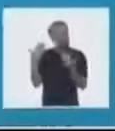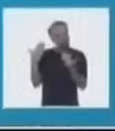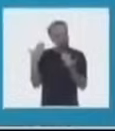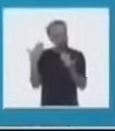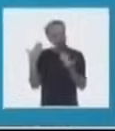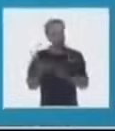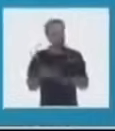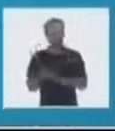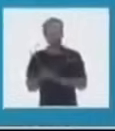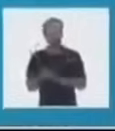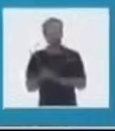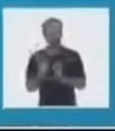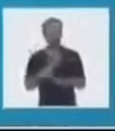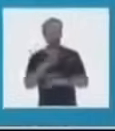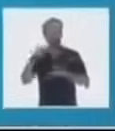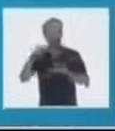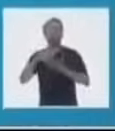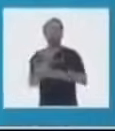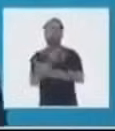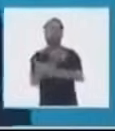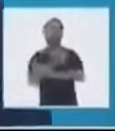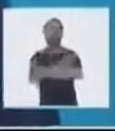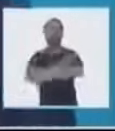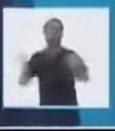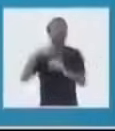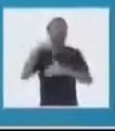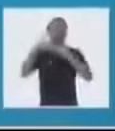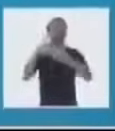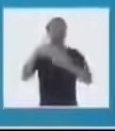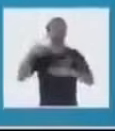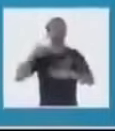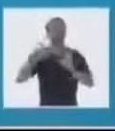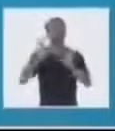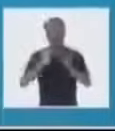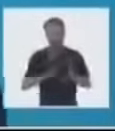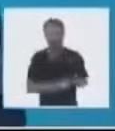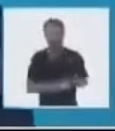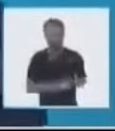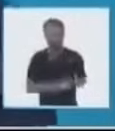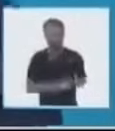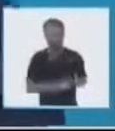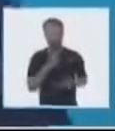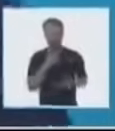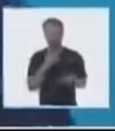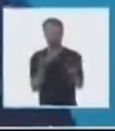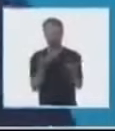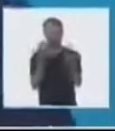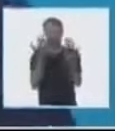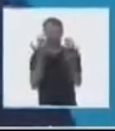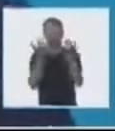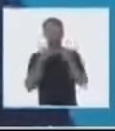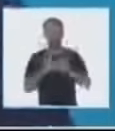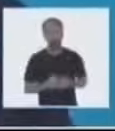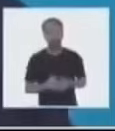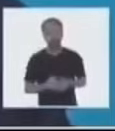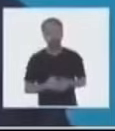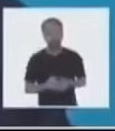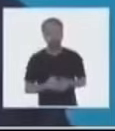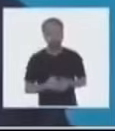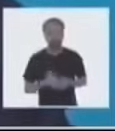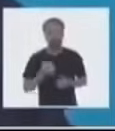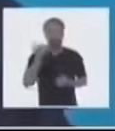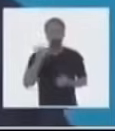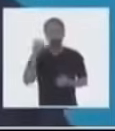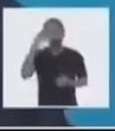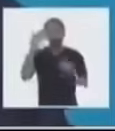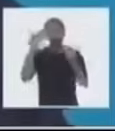flexibilizados, el trabajo en negro, no registrado, es altísimo. Así lo tenés en el trabajo rural, así lo tenés en el empleo